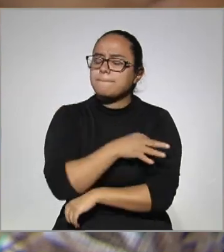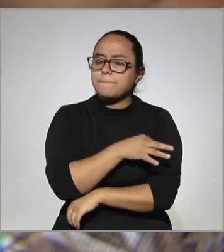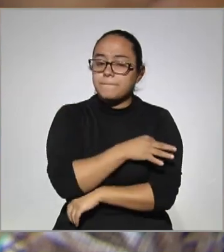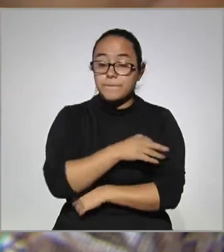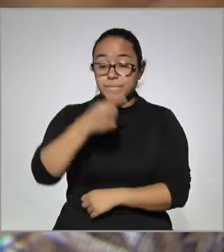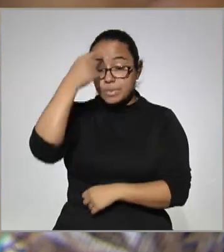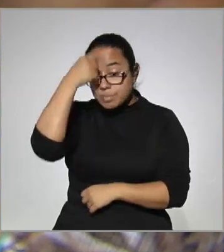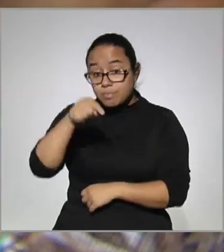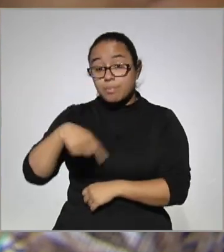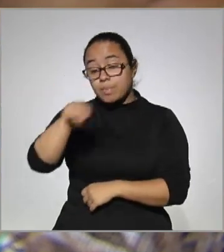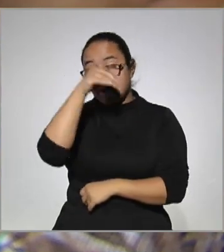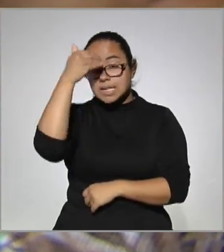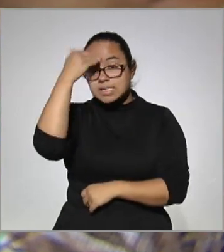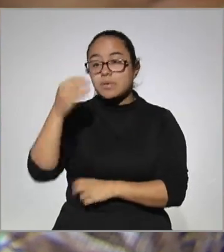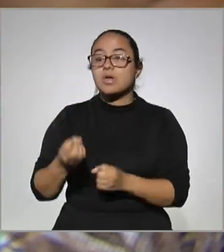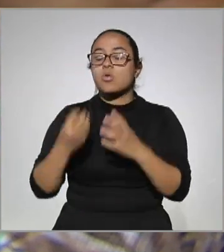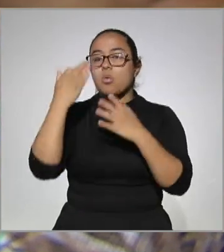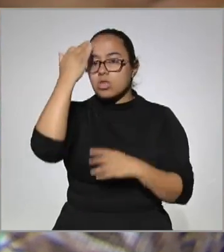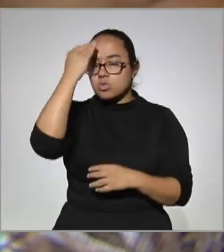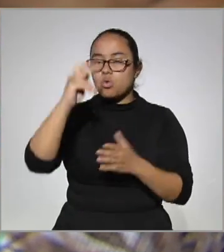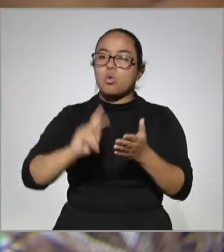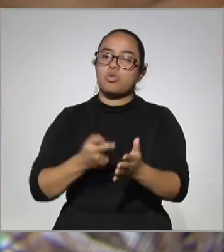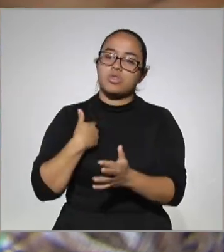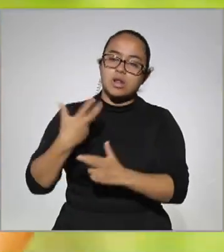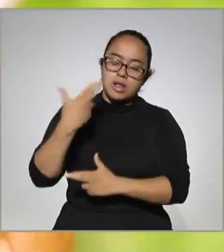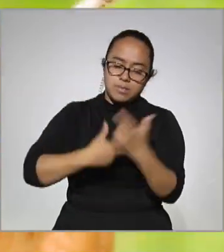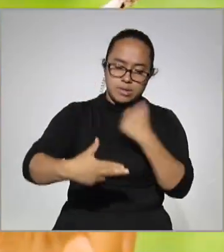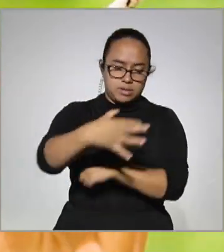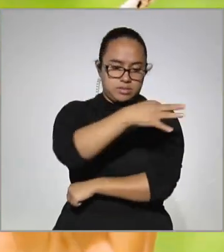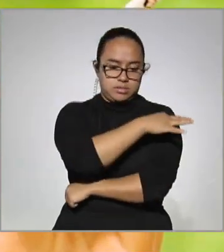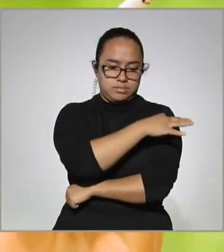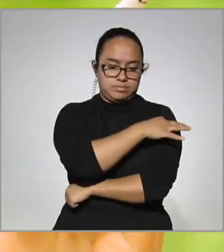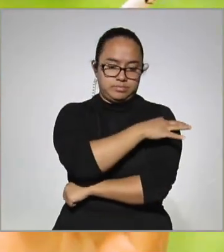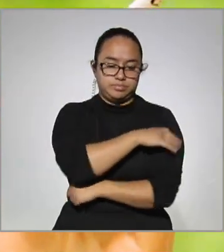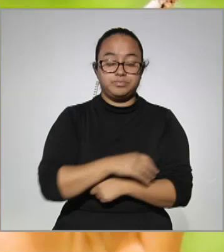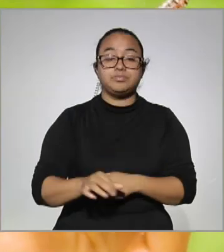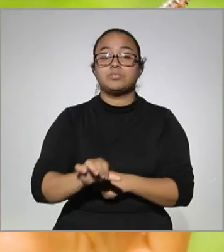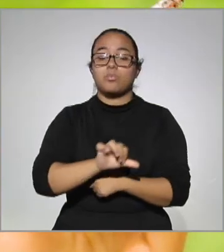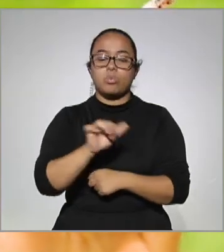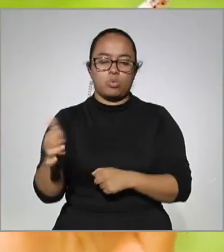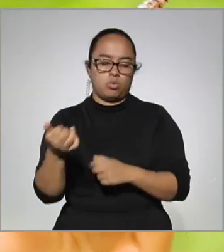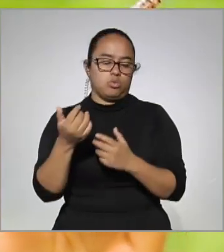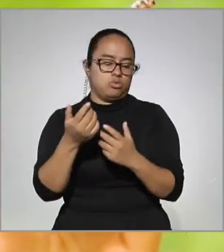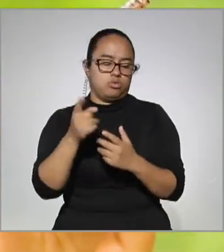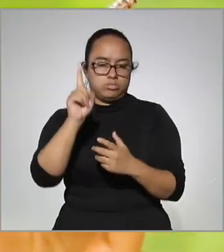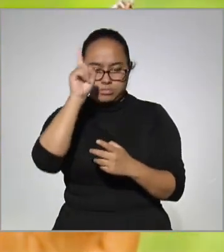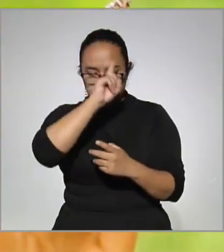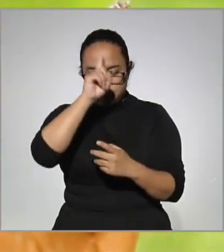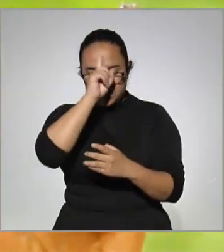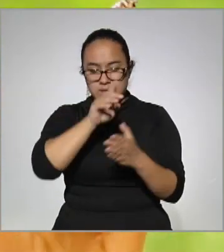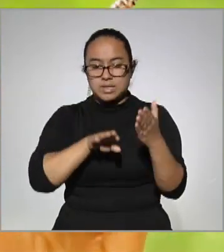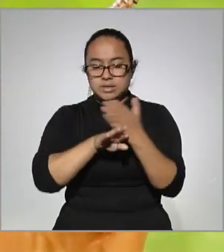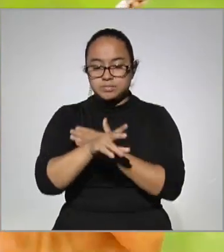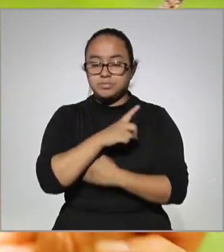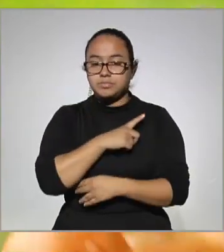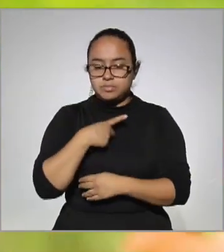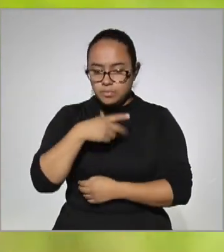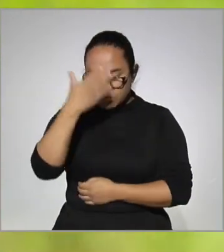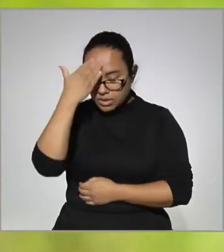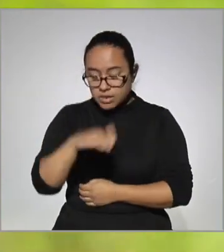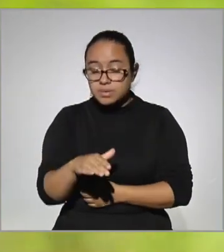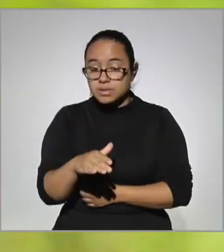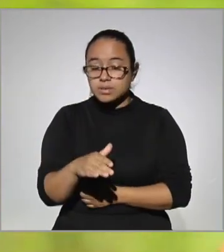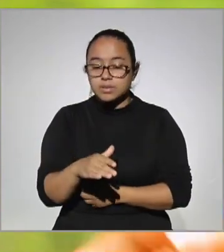para que sepamos los tiempos en los cuales tenemos que regresar por la siguiente dosis. Y otra de las medidas, o muchas de las medidas que podemos tener o conocer para